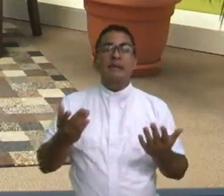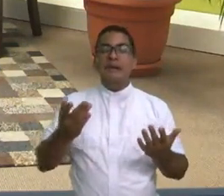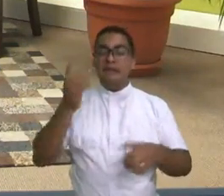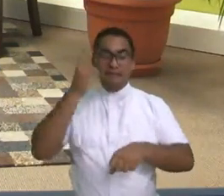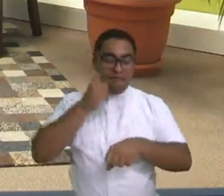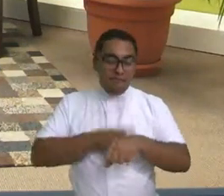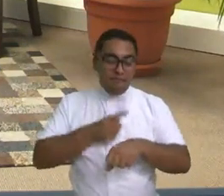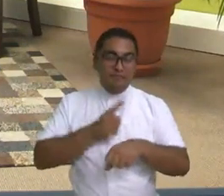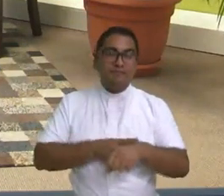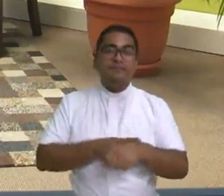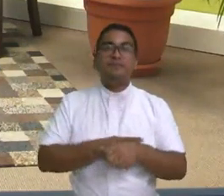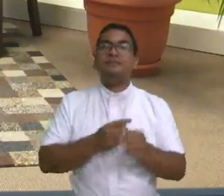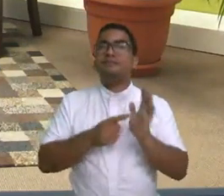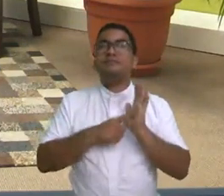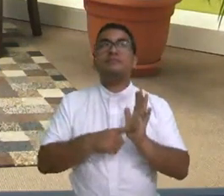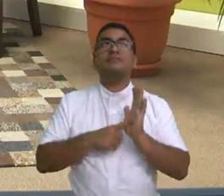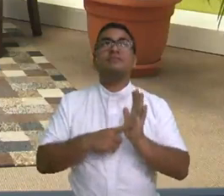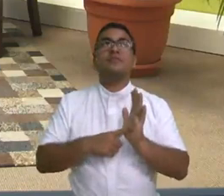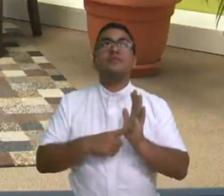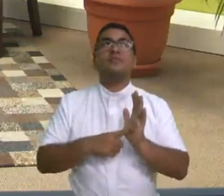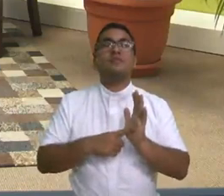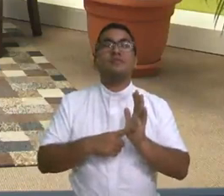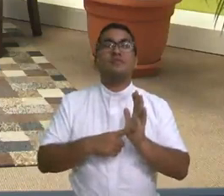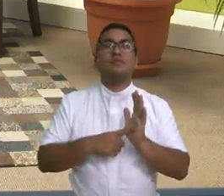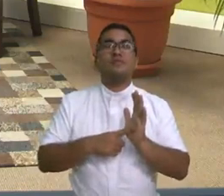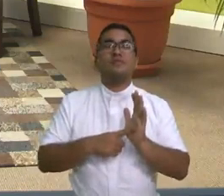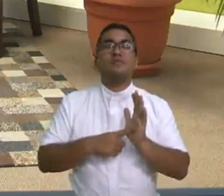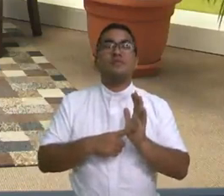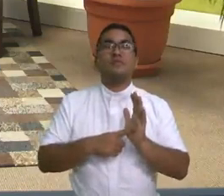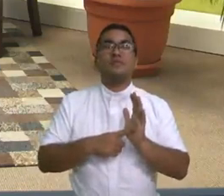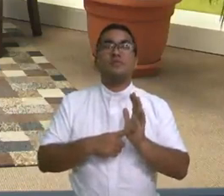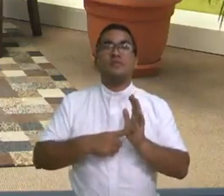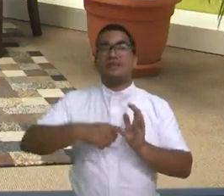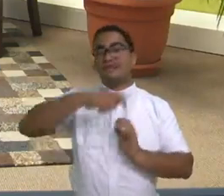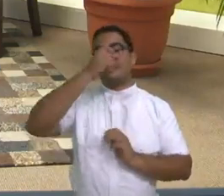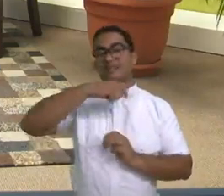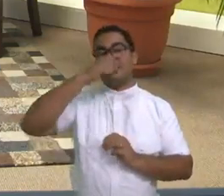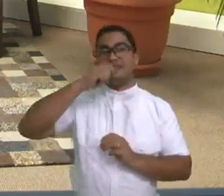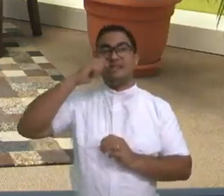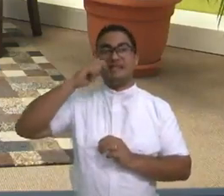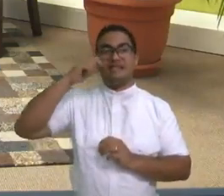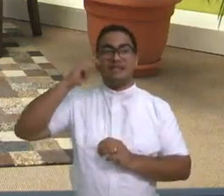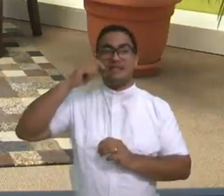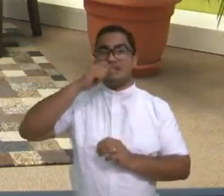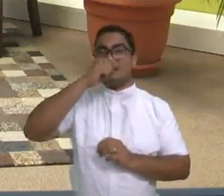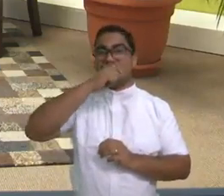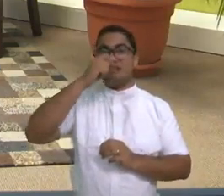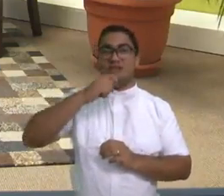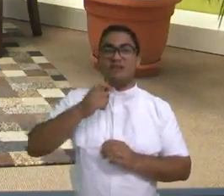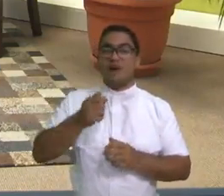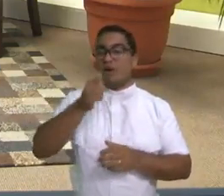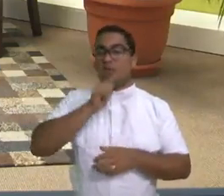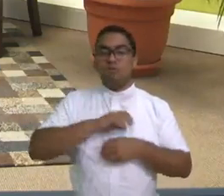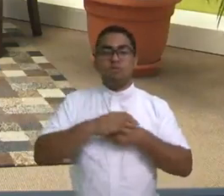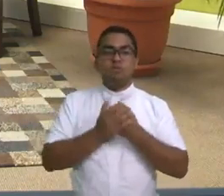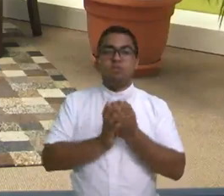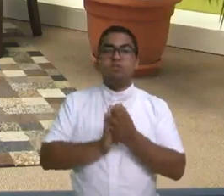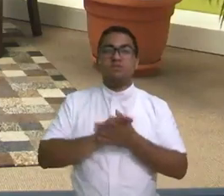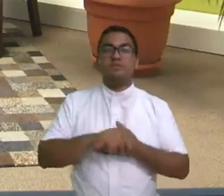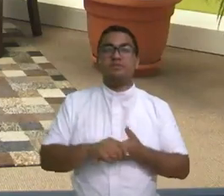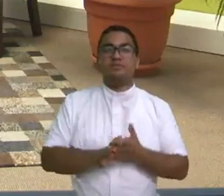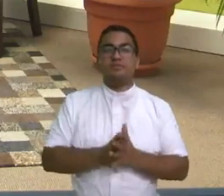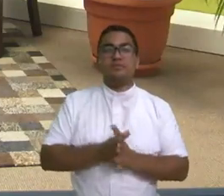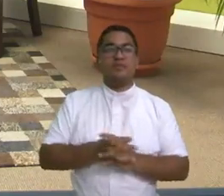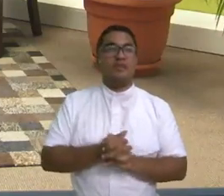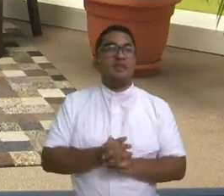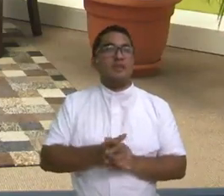tiempo es, por ejemplo, a cepillarse bien sus dientes y a lavarse las manos. Piensan que